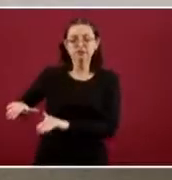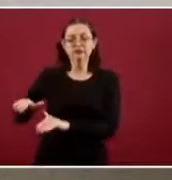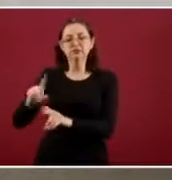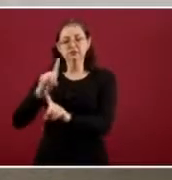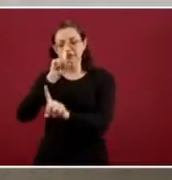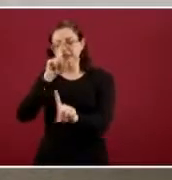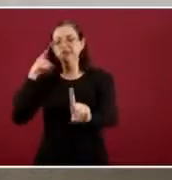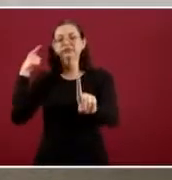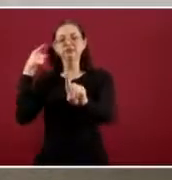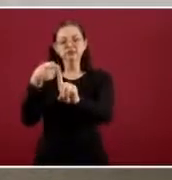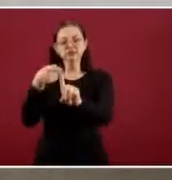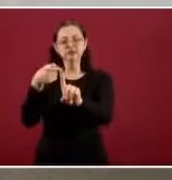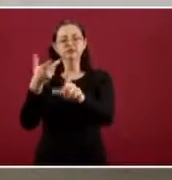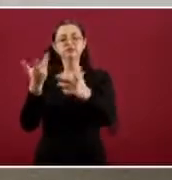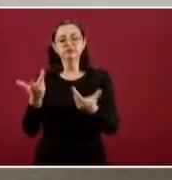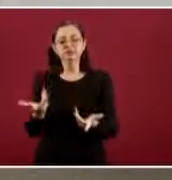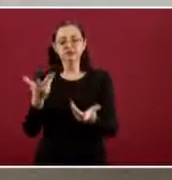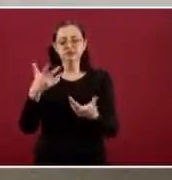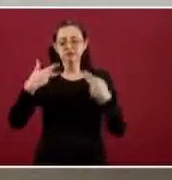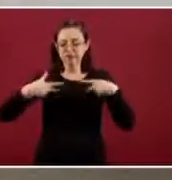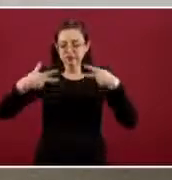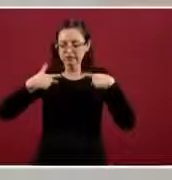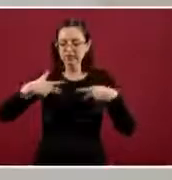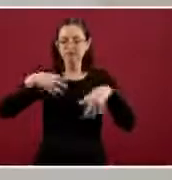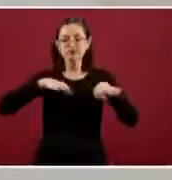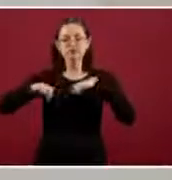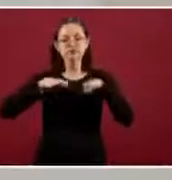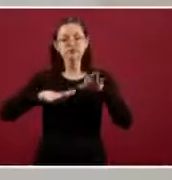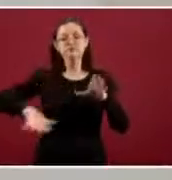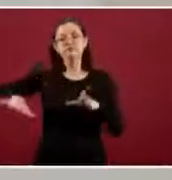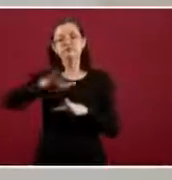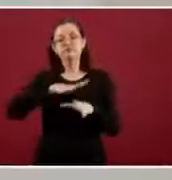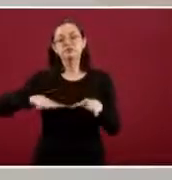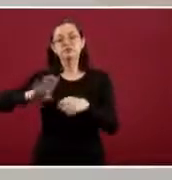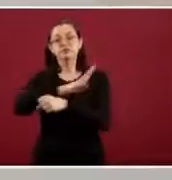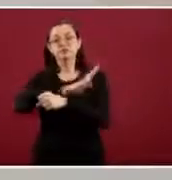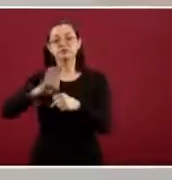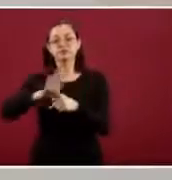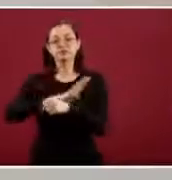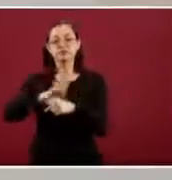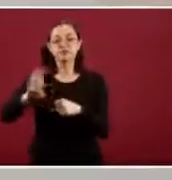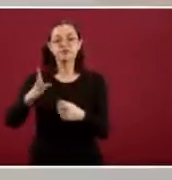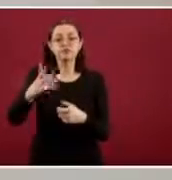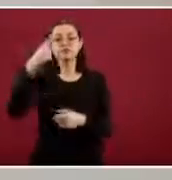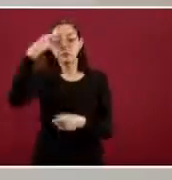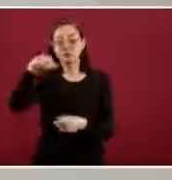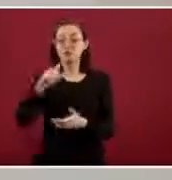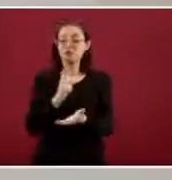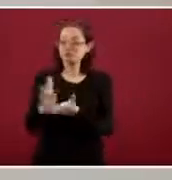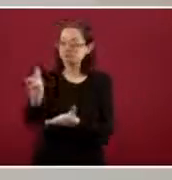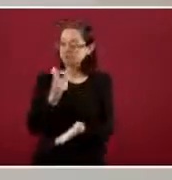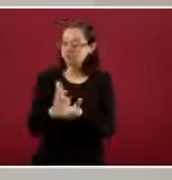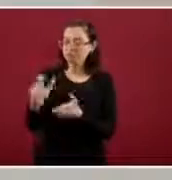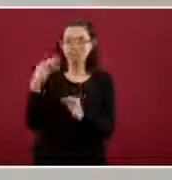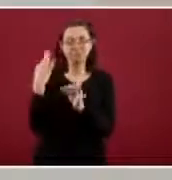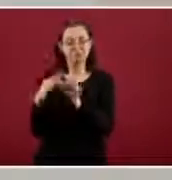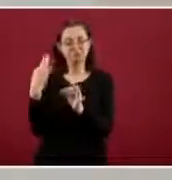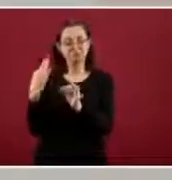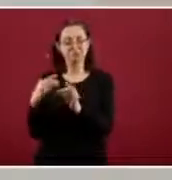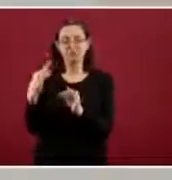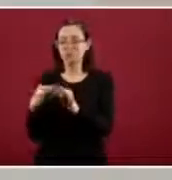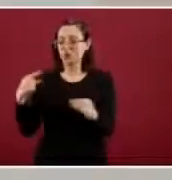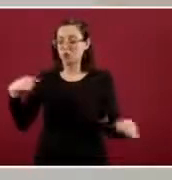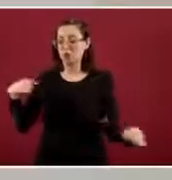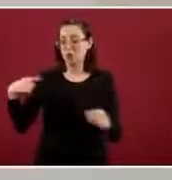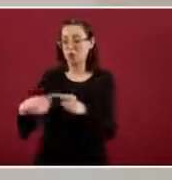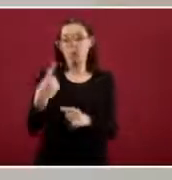pero manteniendo el bienestar de los trabajadores y trabajadoras, asegurándoles el salario completo de todo el